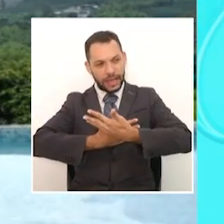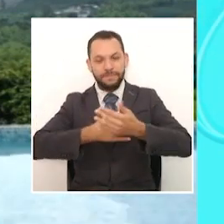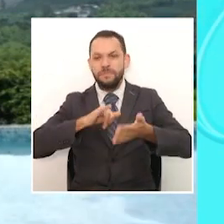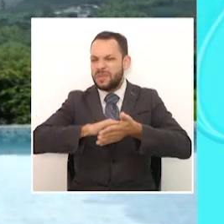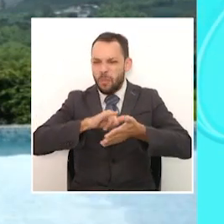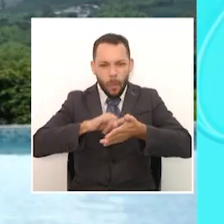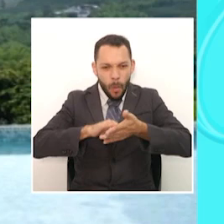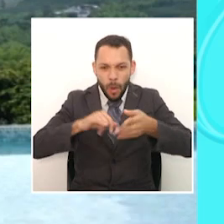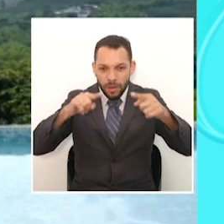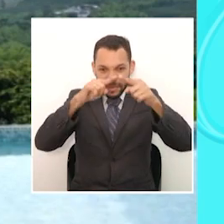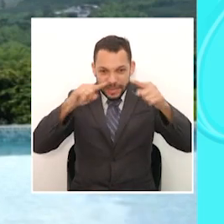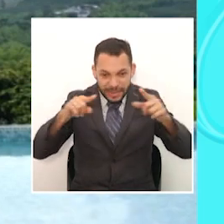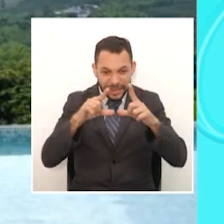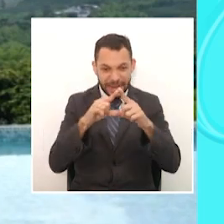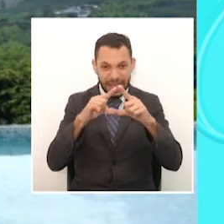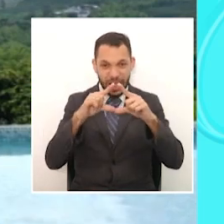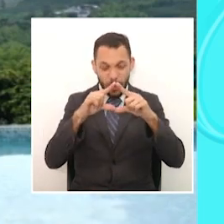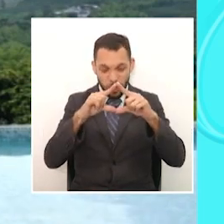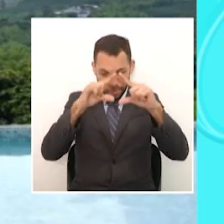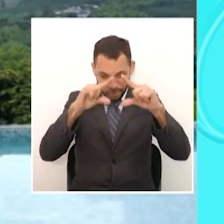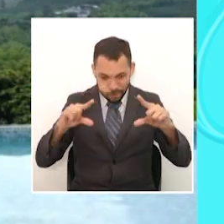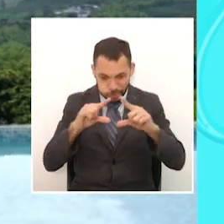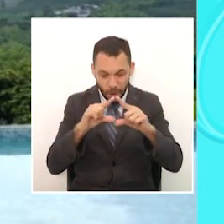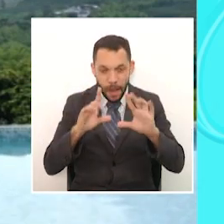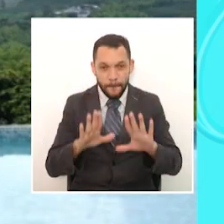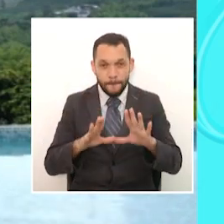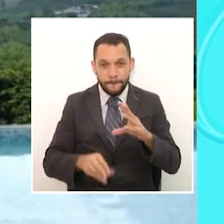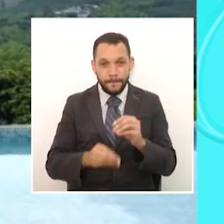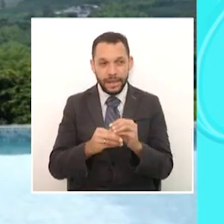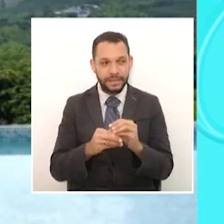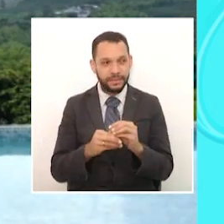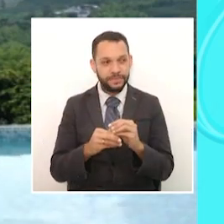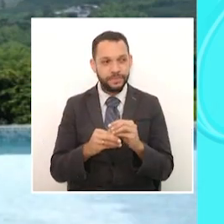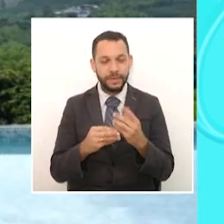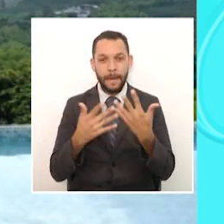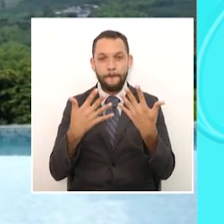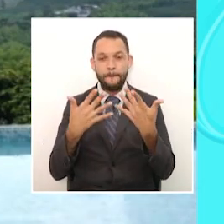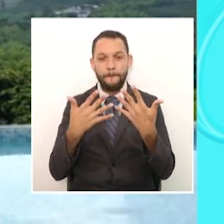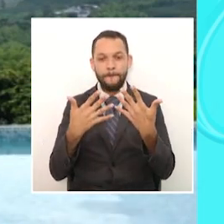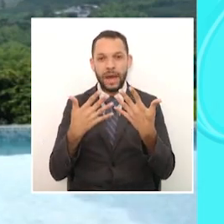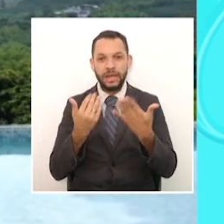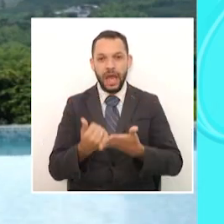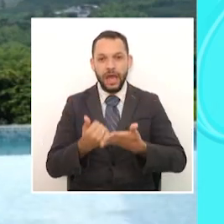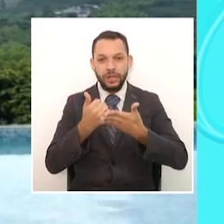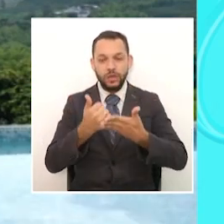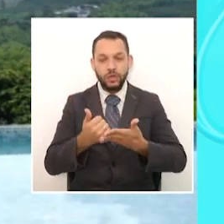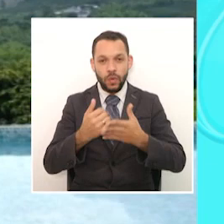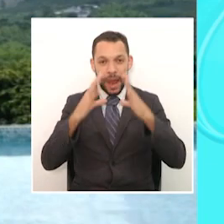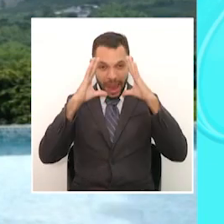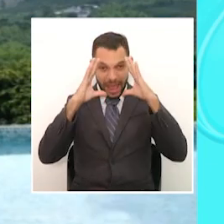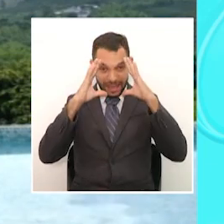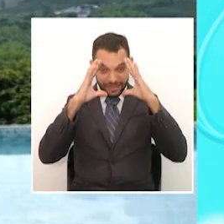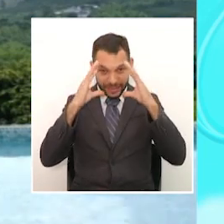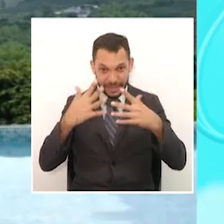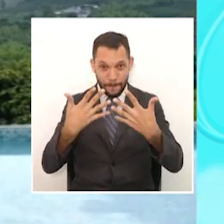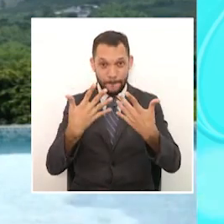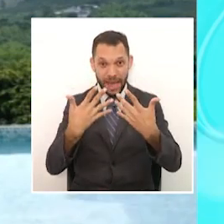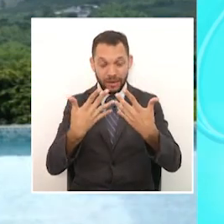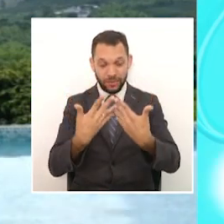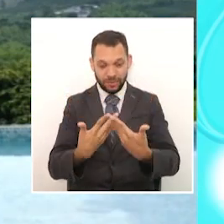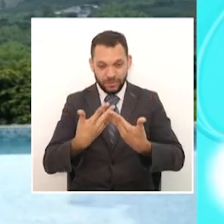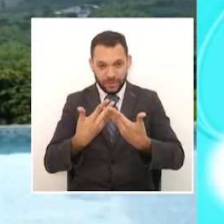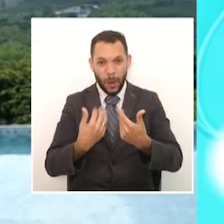triángulo y con los dedos de las manos van a sostener la parte trasera de la cabeza